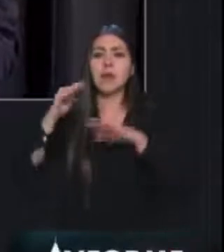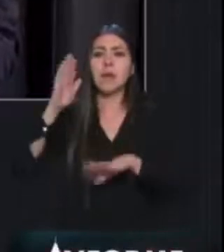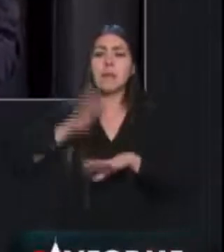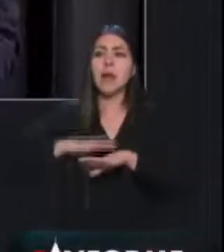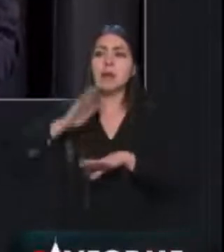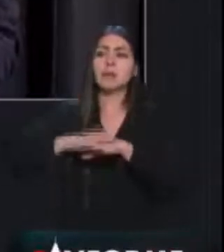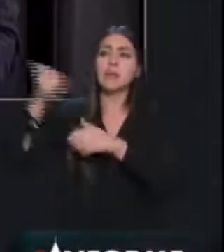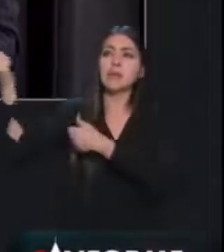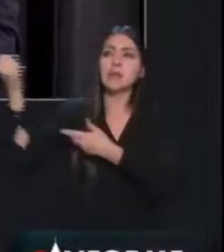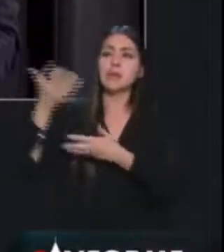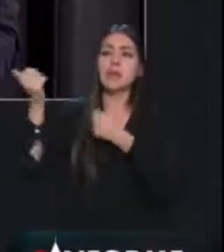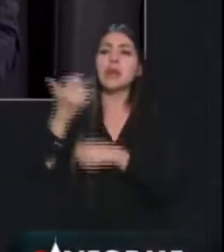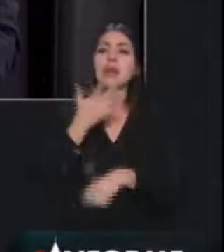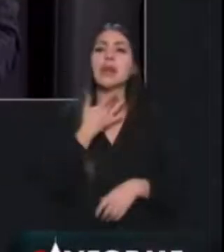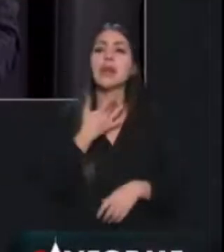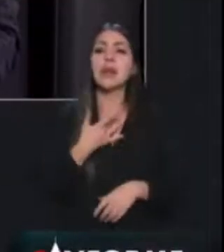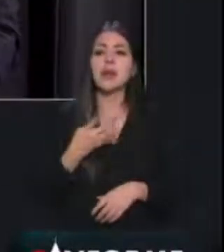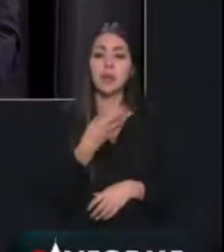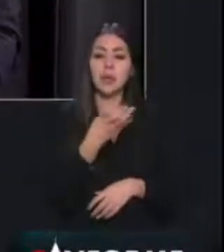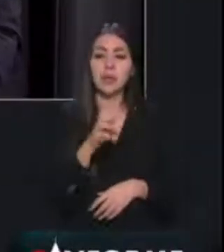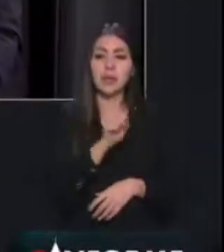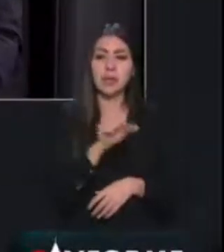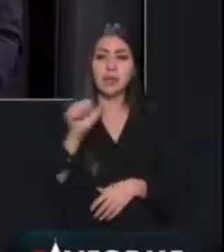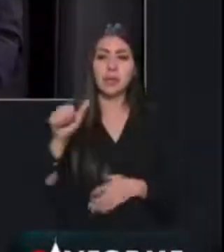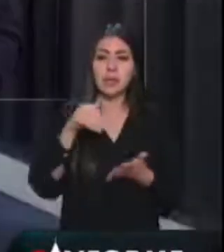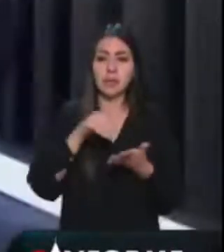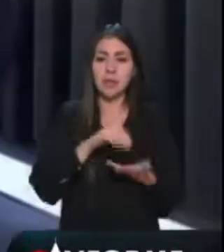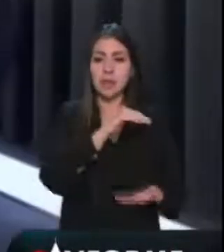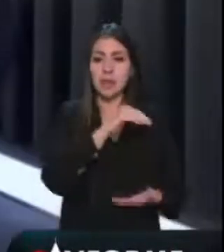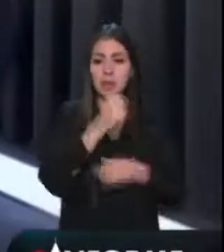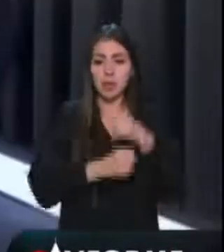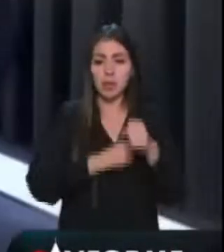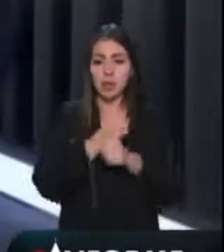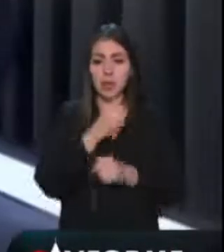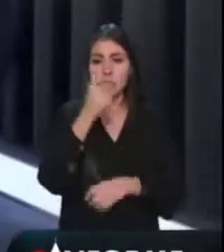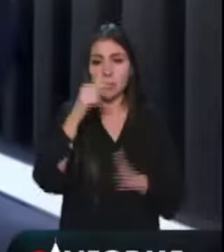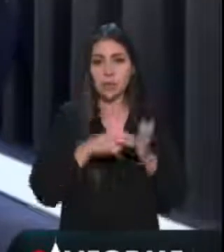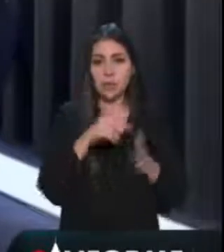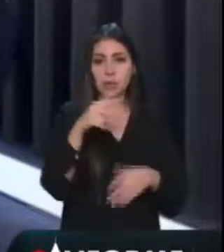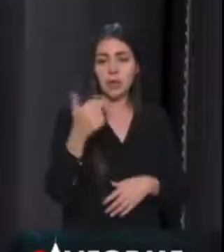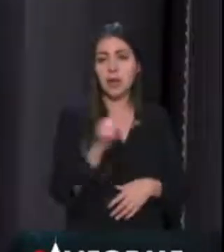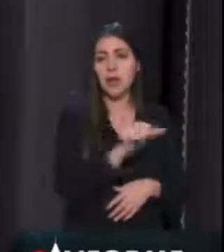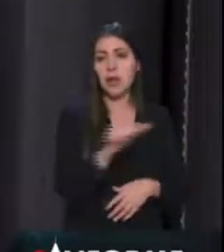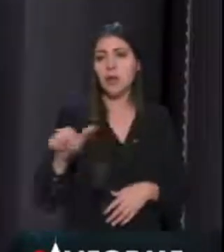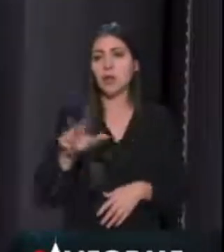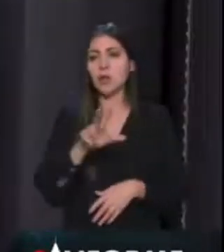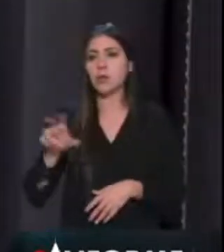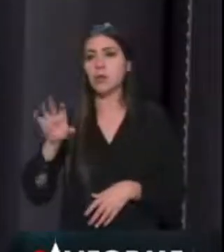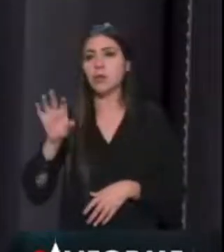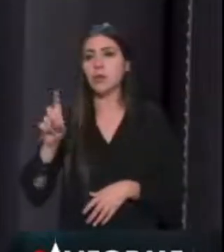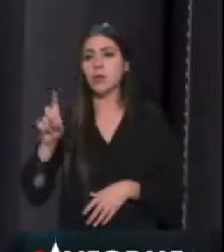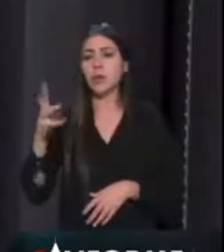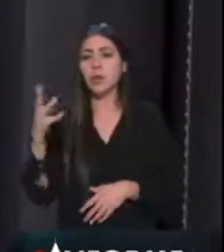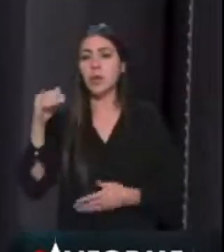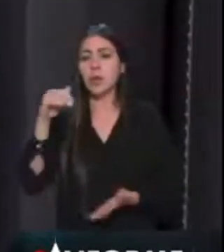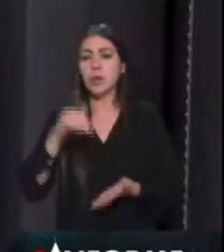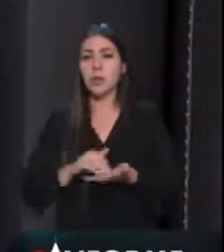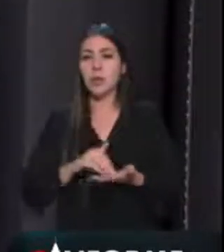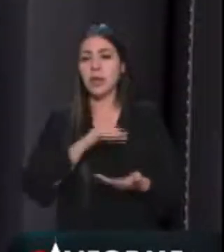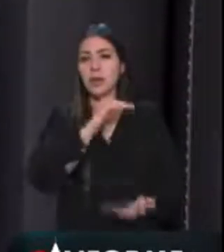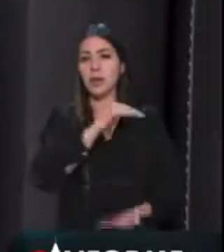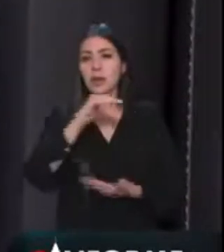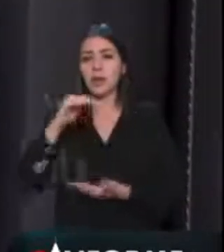de 466.000 barriles en 2013 a 834.000 barriles.